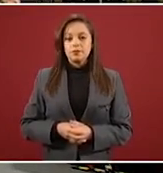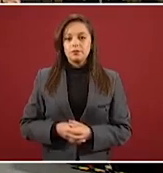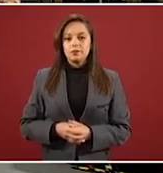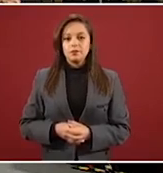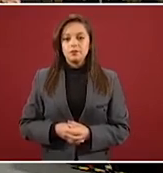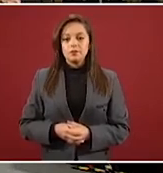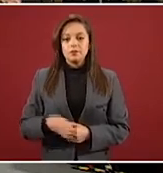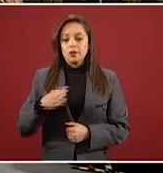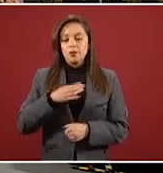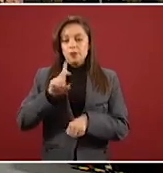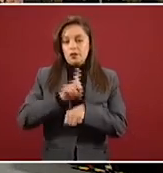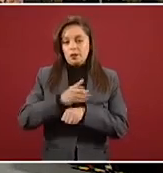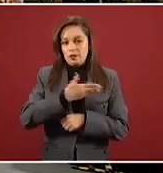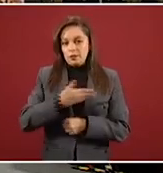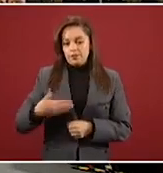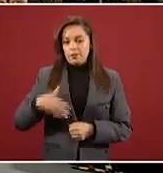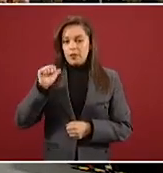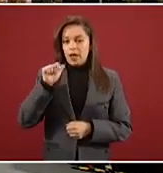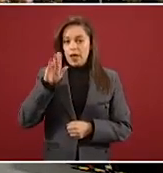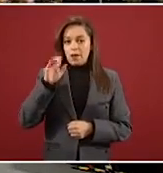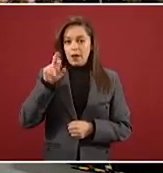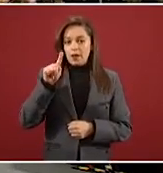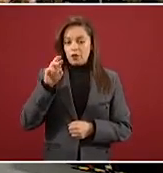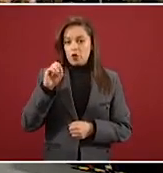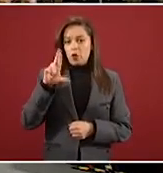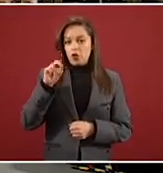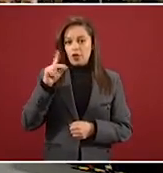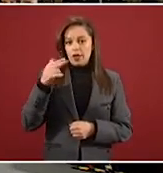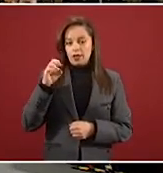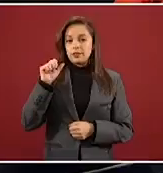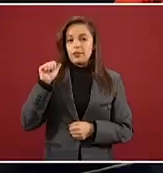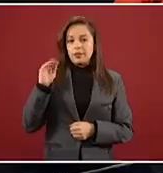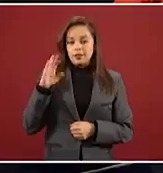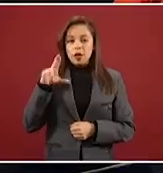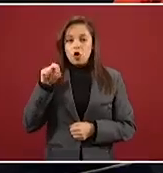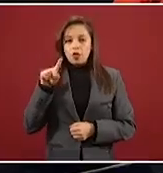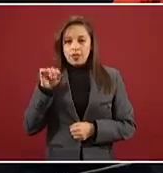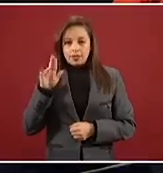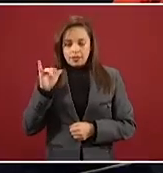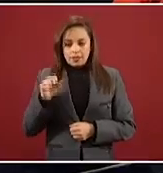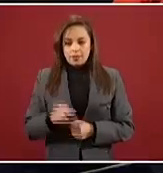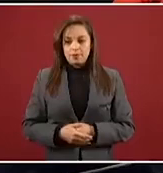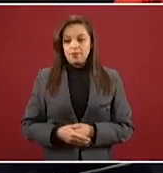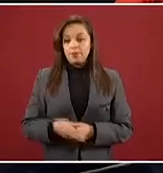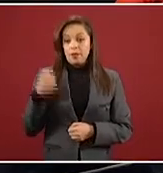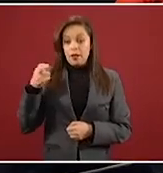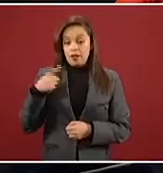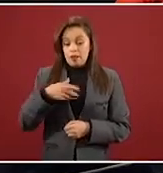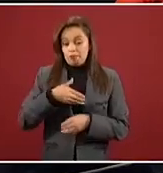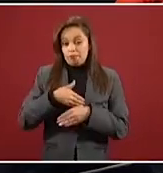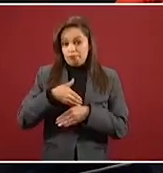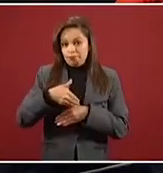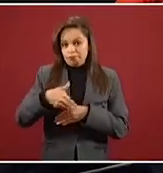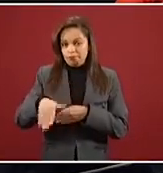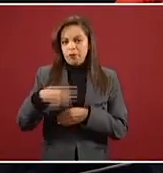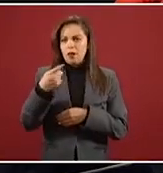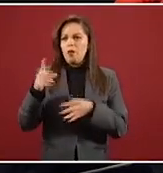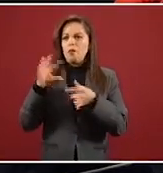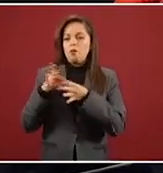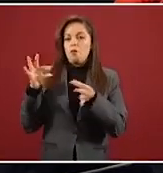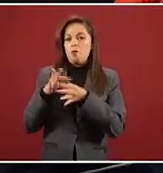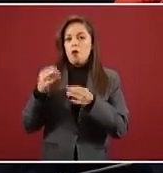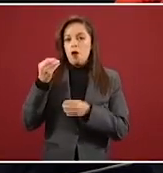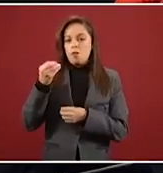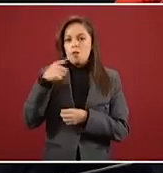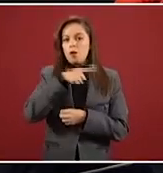Buenos días, presidente. Alberto Rodríguez, de CDP Noticias. En estos días se ha estado hablando mucho sobre esta consulta ciudadana